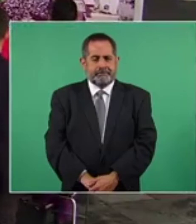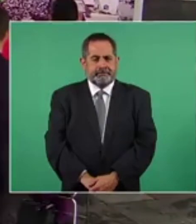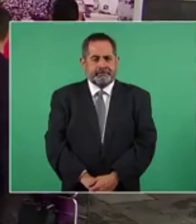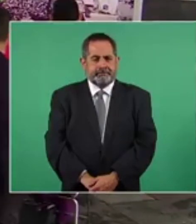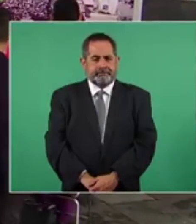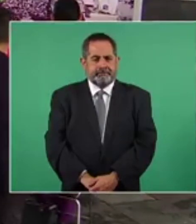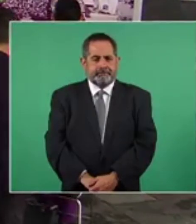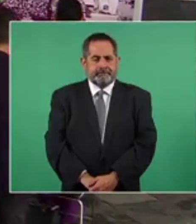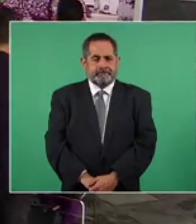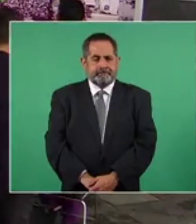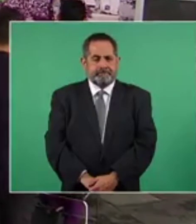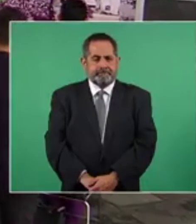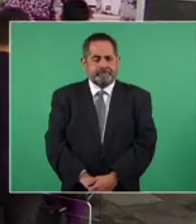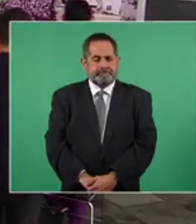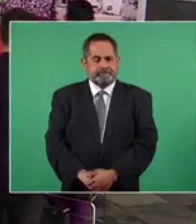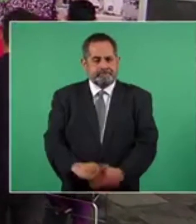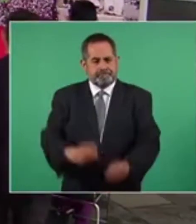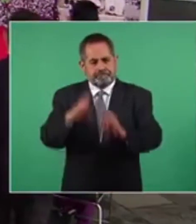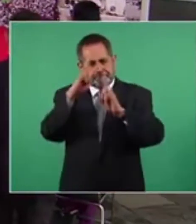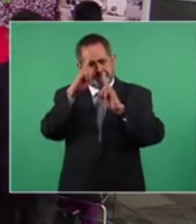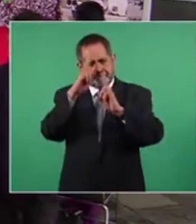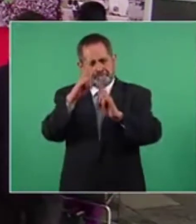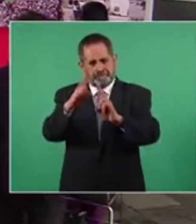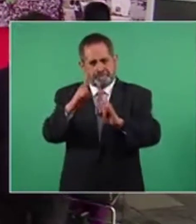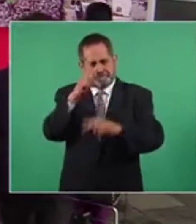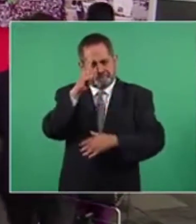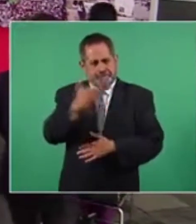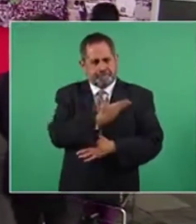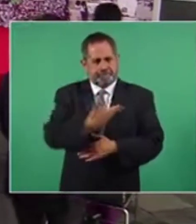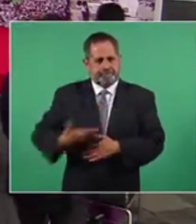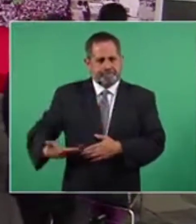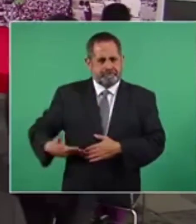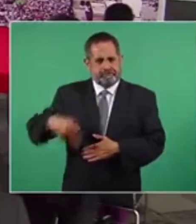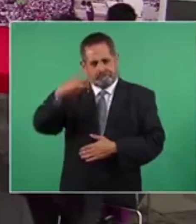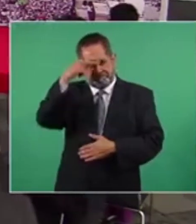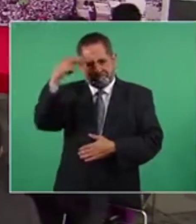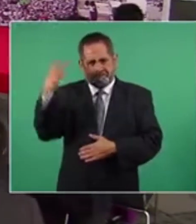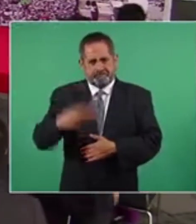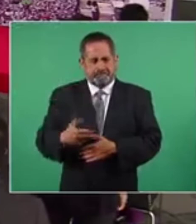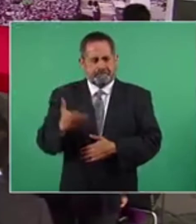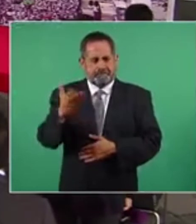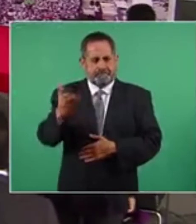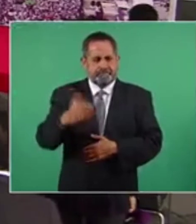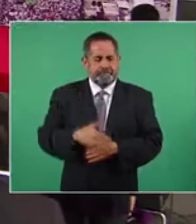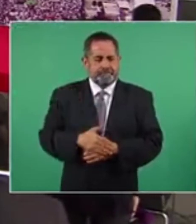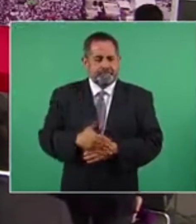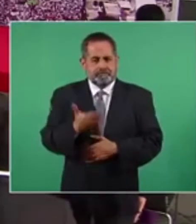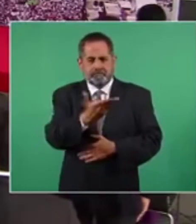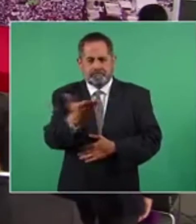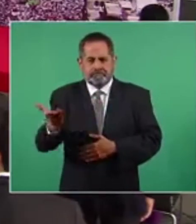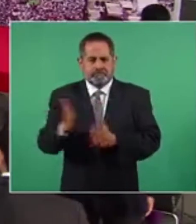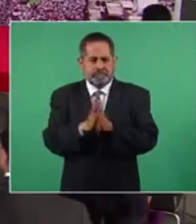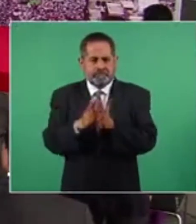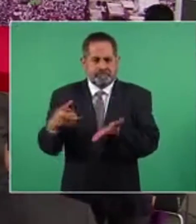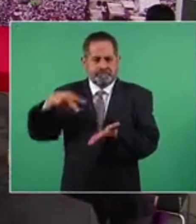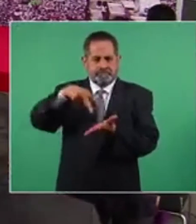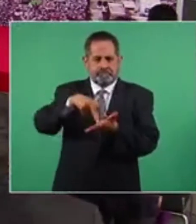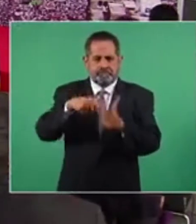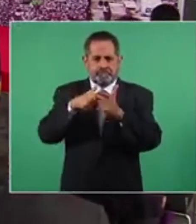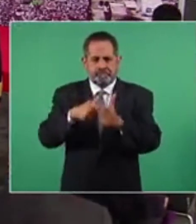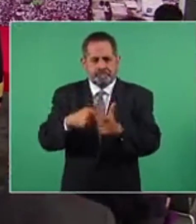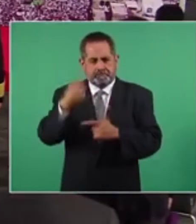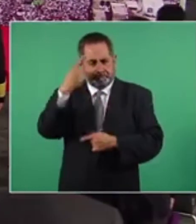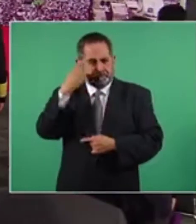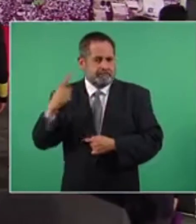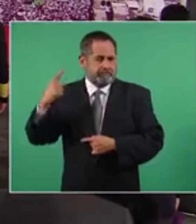Se rendirán los honores al presidente constitucional de los Estados Unidos mexicanos. Se les invita a permanecer de pie para